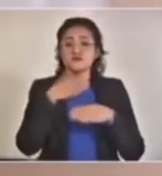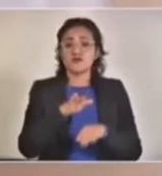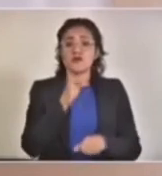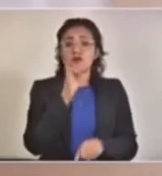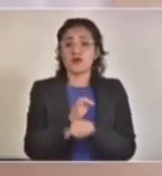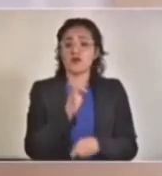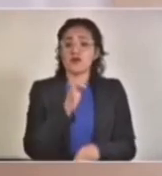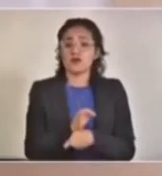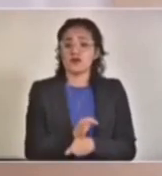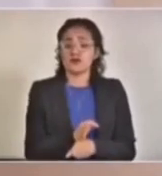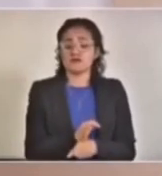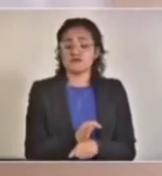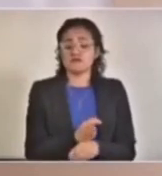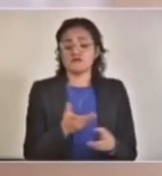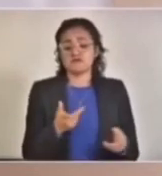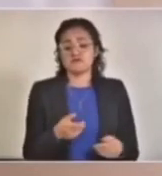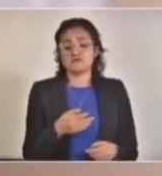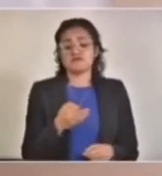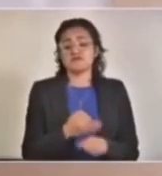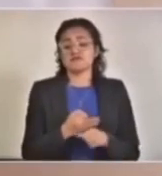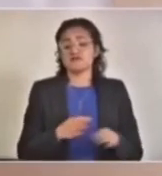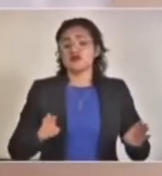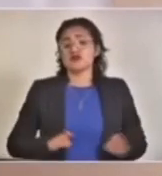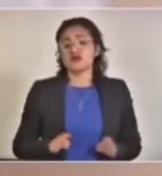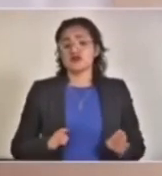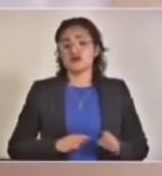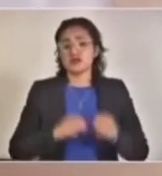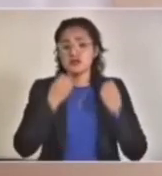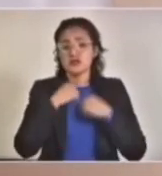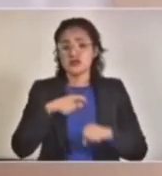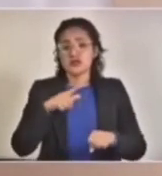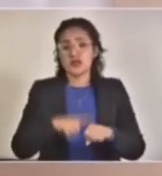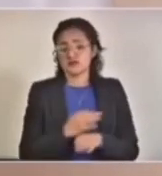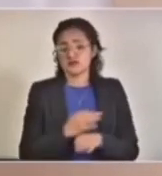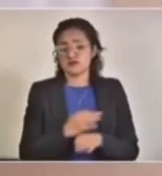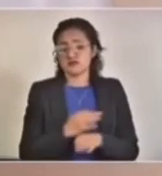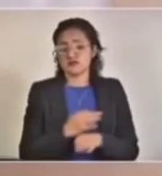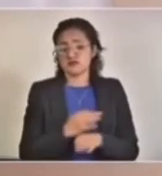ésta como sobre el comportamiento social frente a esta pandemia